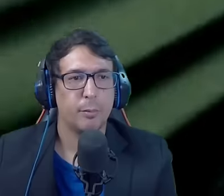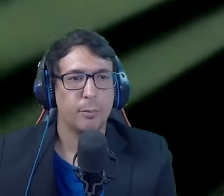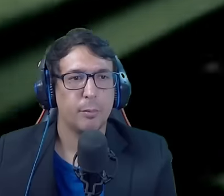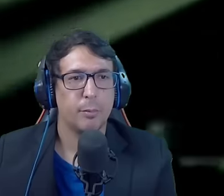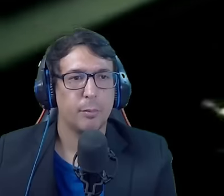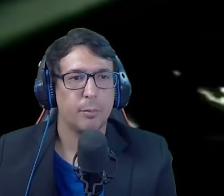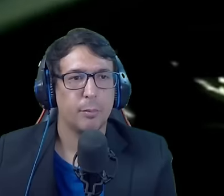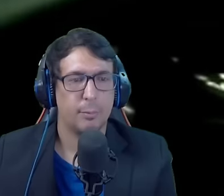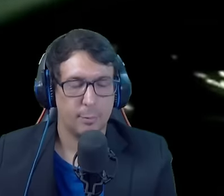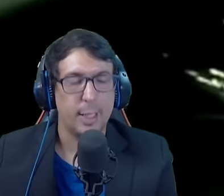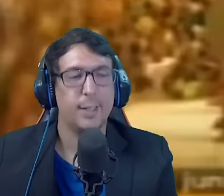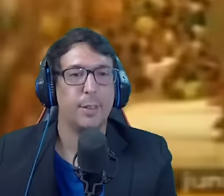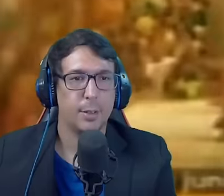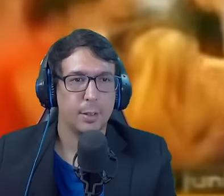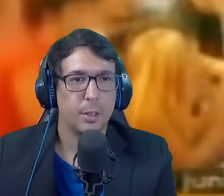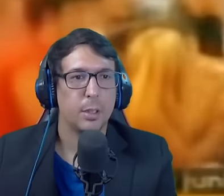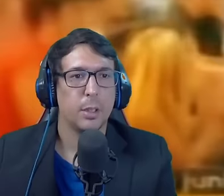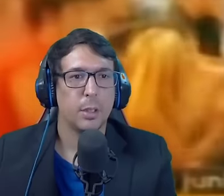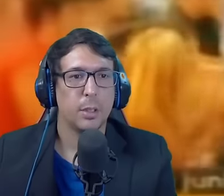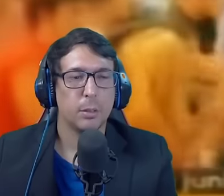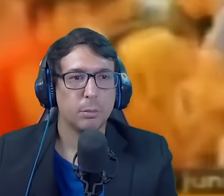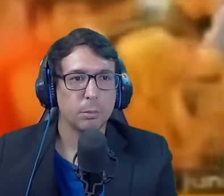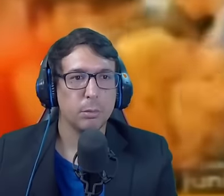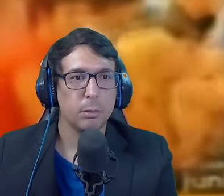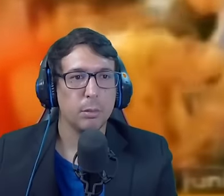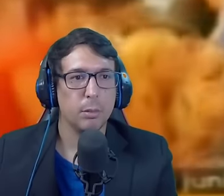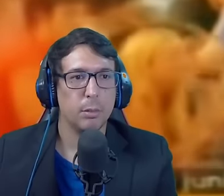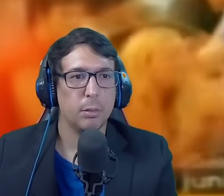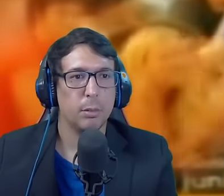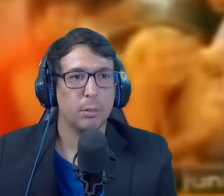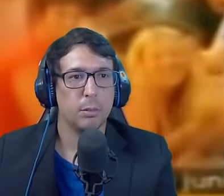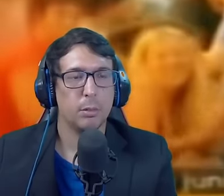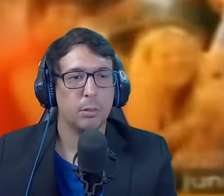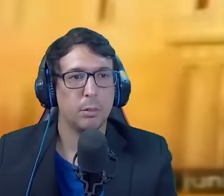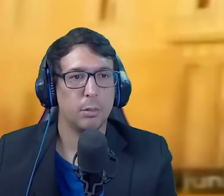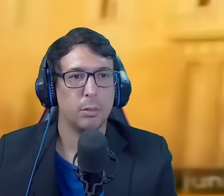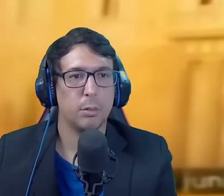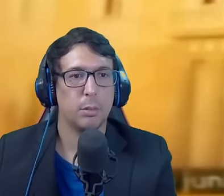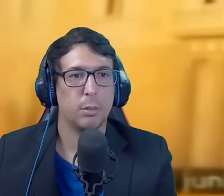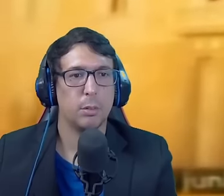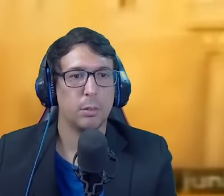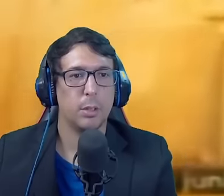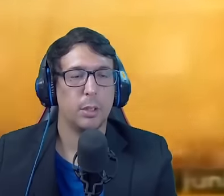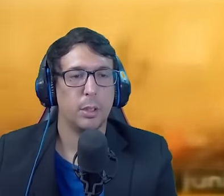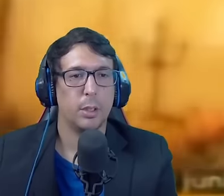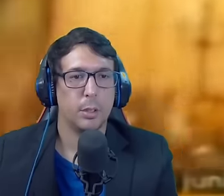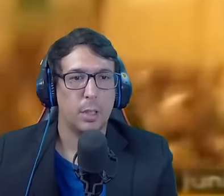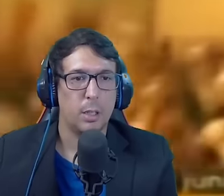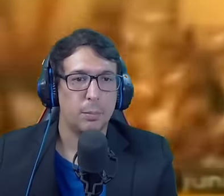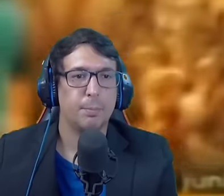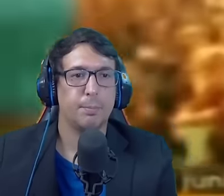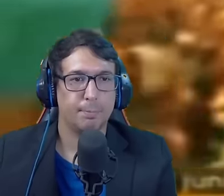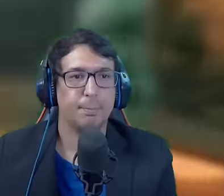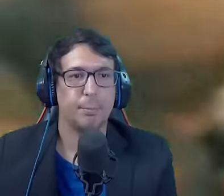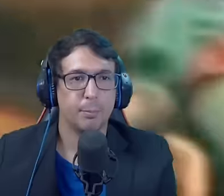En 2008, España comenzaba a enfrentar una importante crisis económica, la que empujó a cientos de profesionales a buscar nuevos horizontes. Claro.